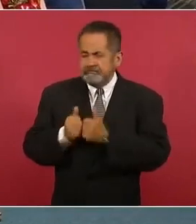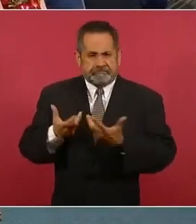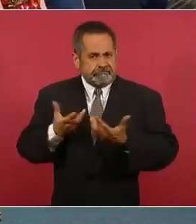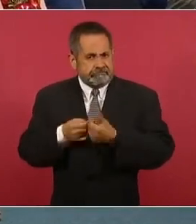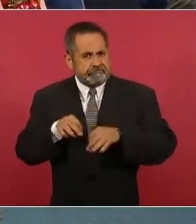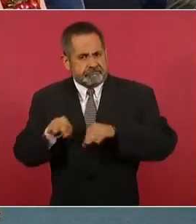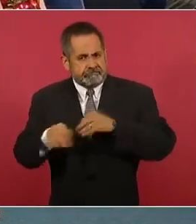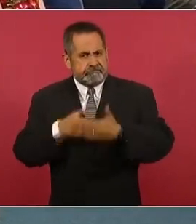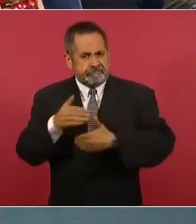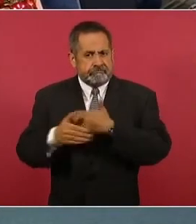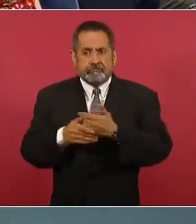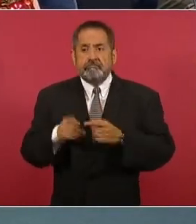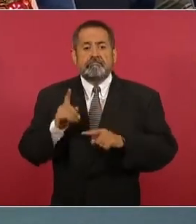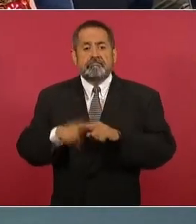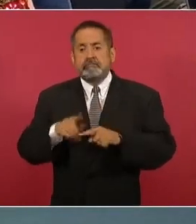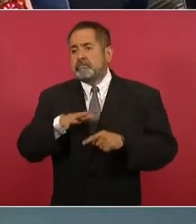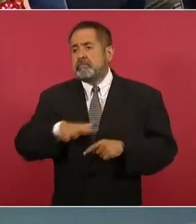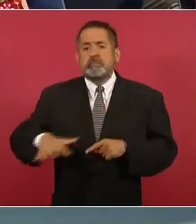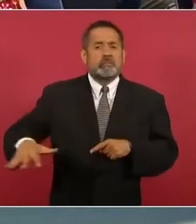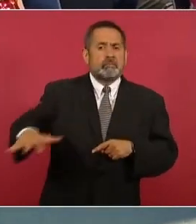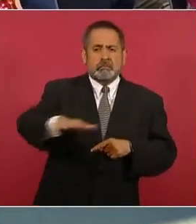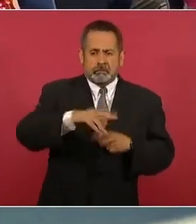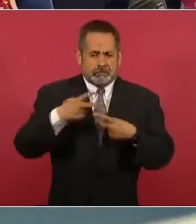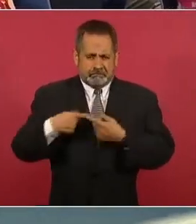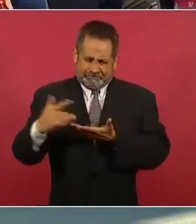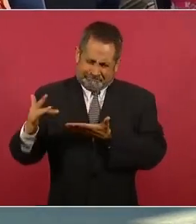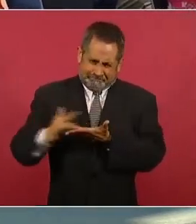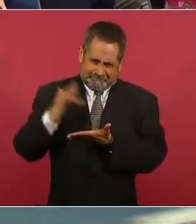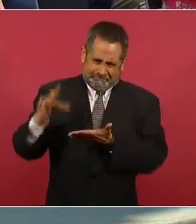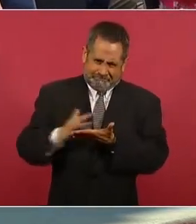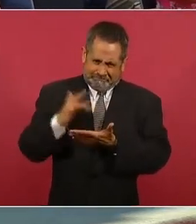y contamos con el apoyo del pueblo,